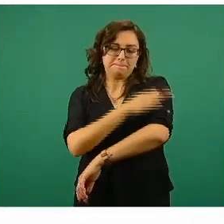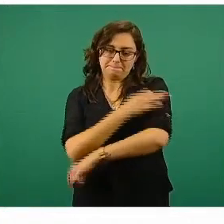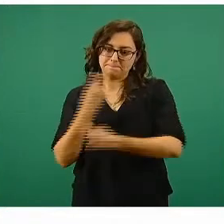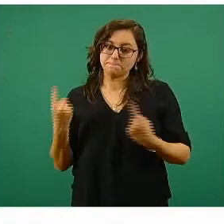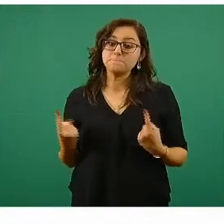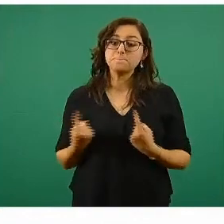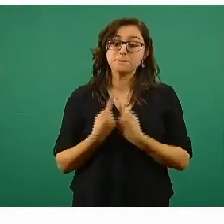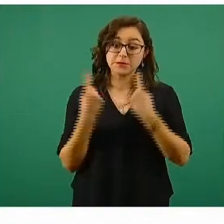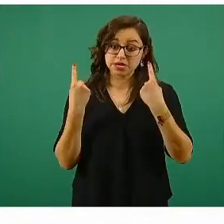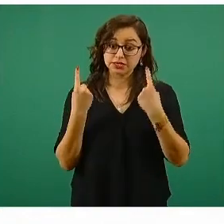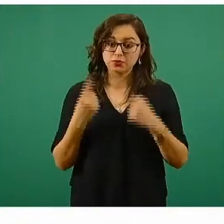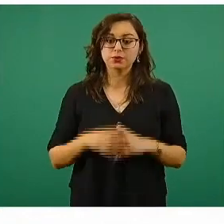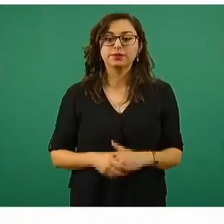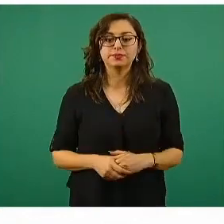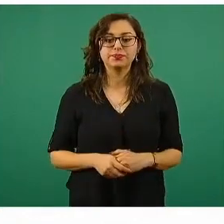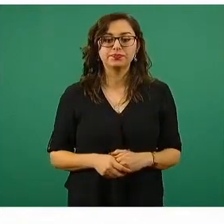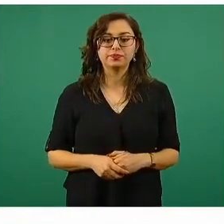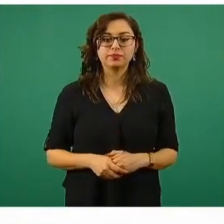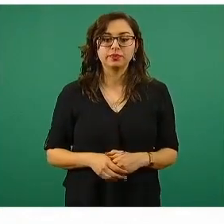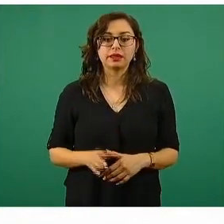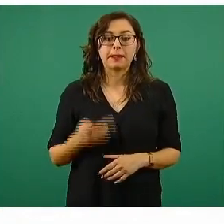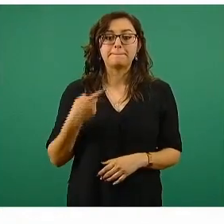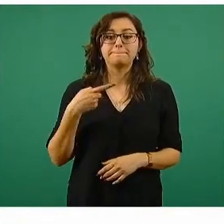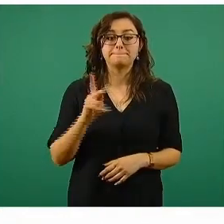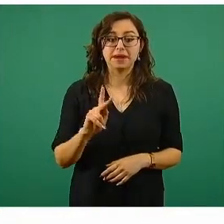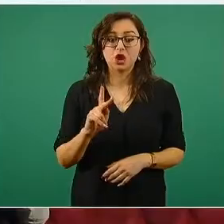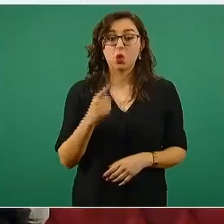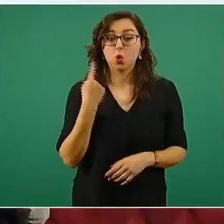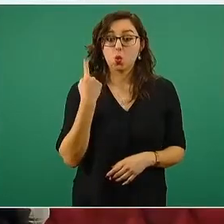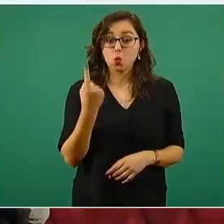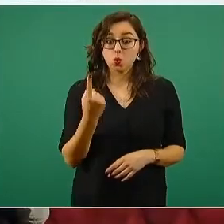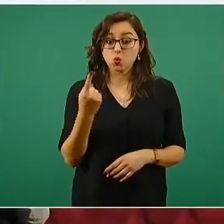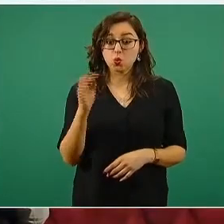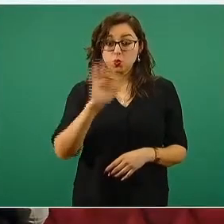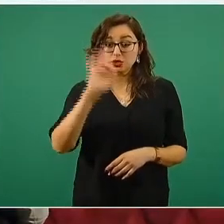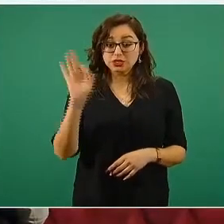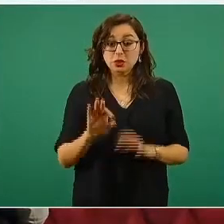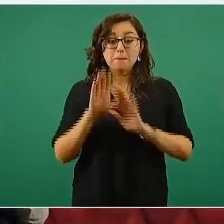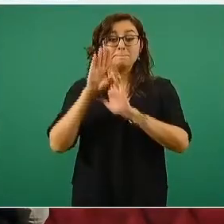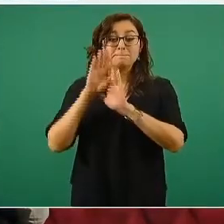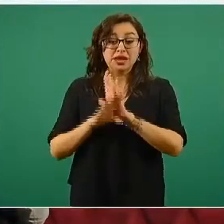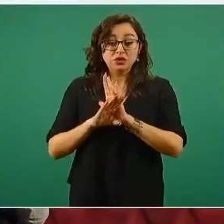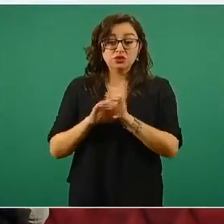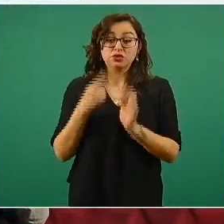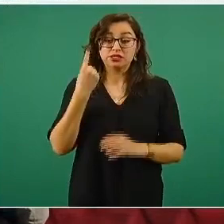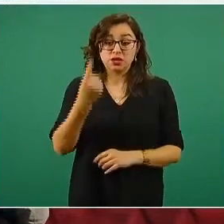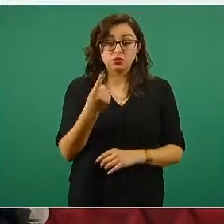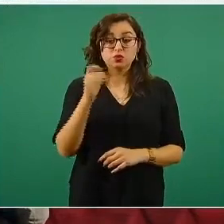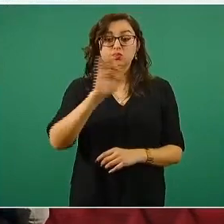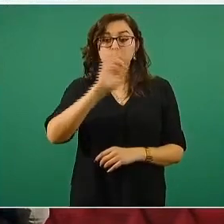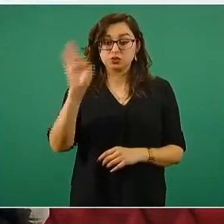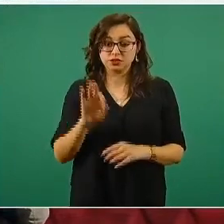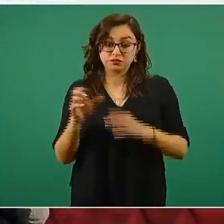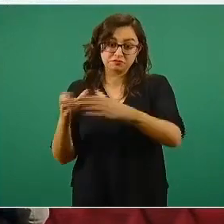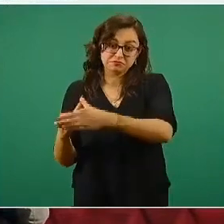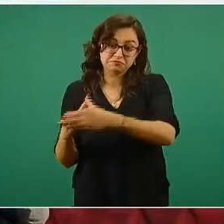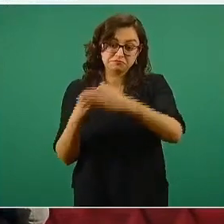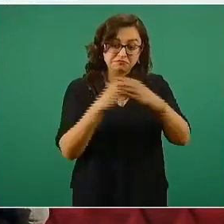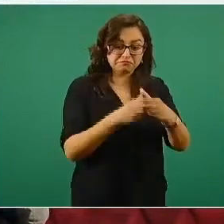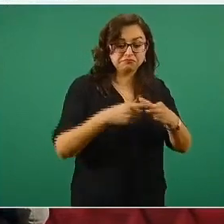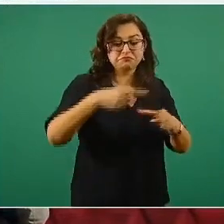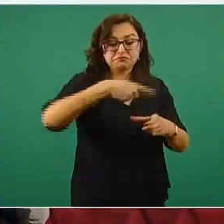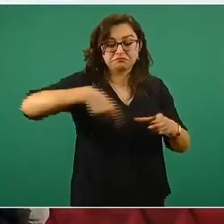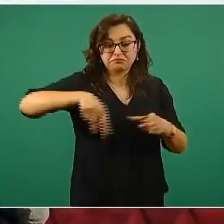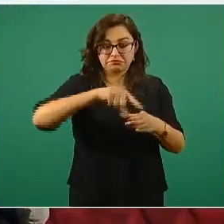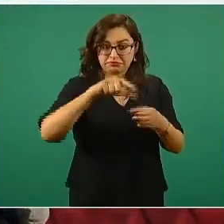Pero además de estos, solamente el 1% o menos del 1% se han clasificado potencialmente